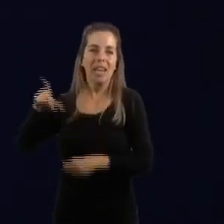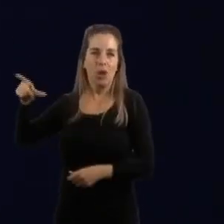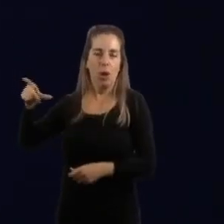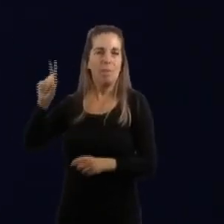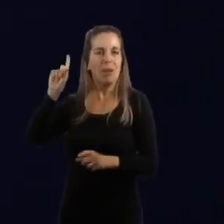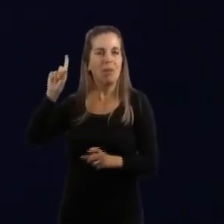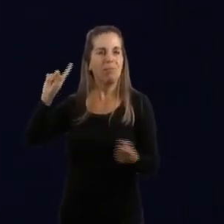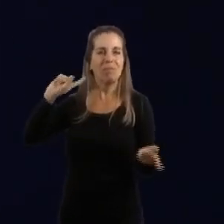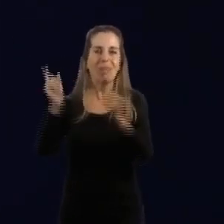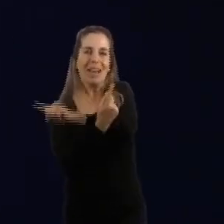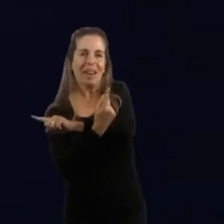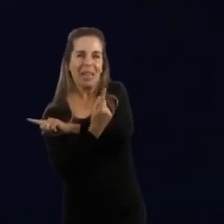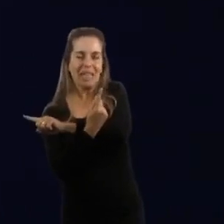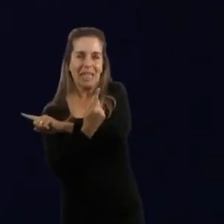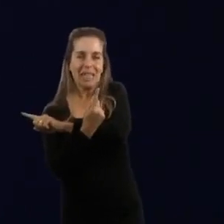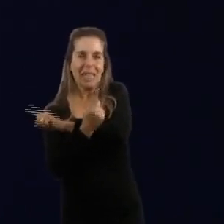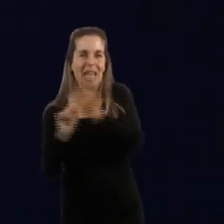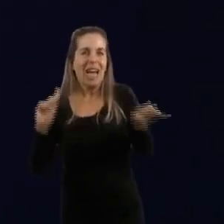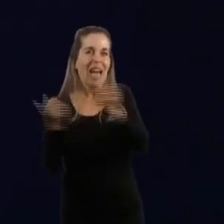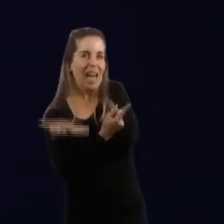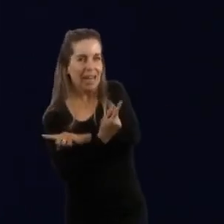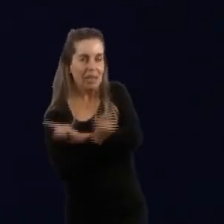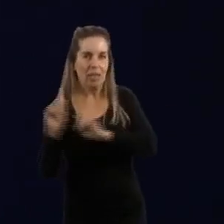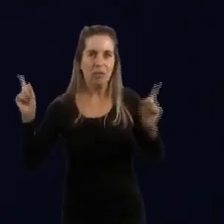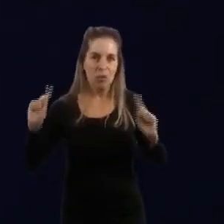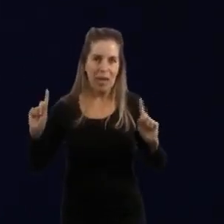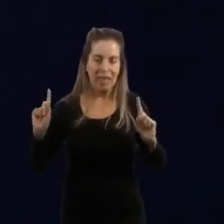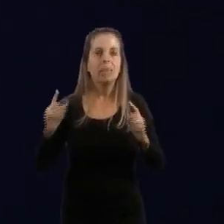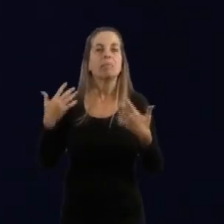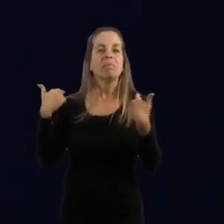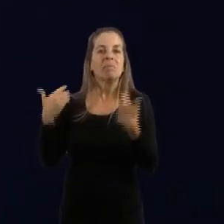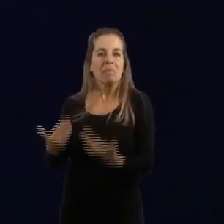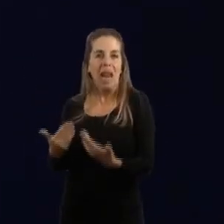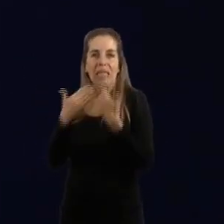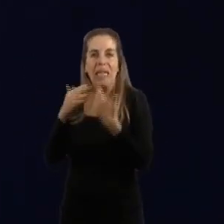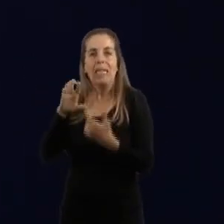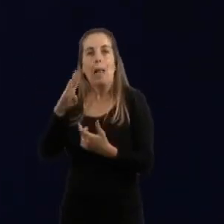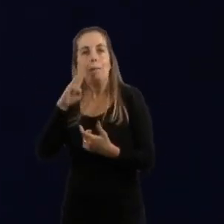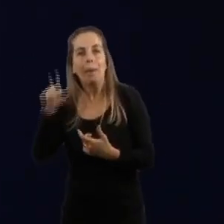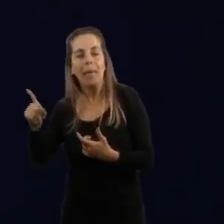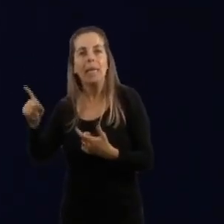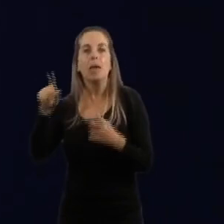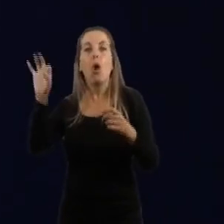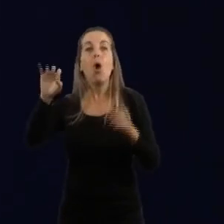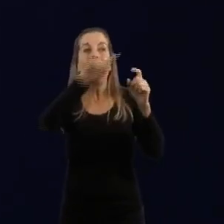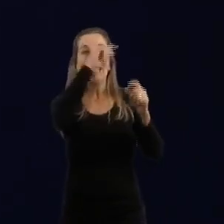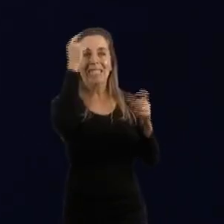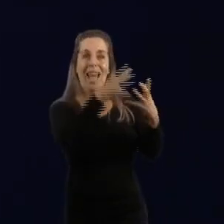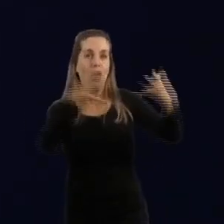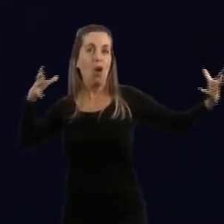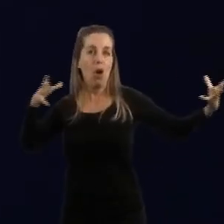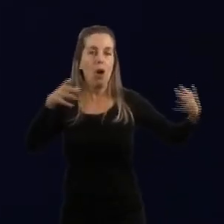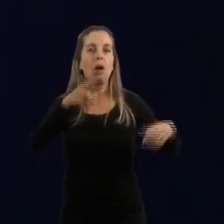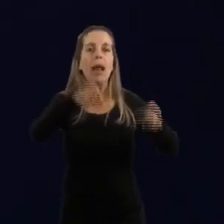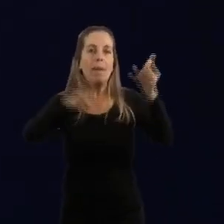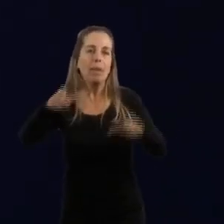rico y después ves en qué destinas la riqueza, y no es al revés, no es que porque el tamaño del Estado sea grande te volvés rico.